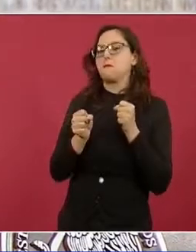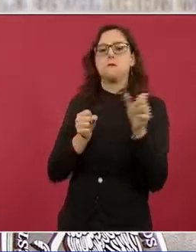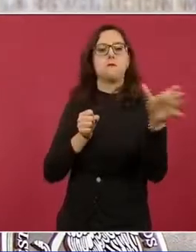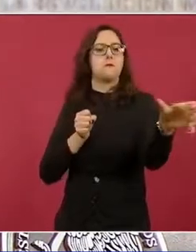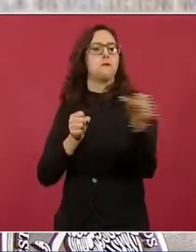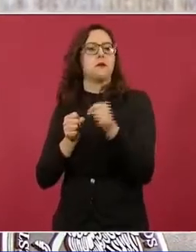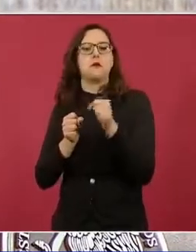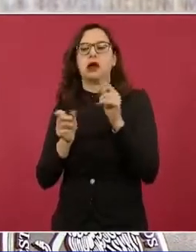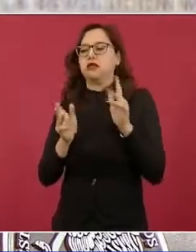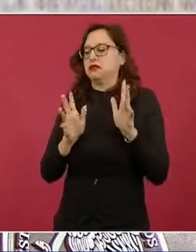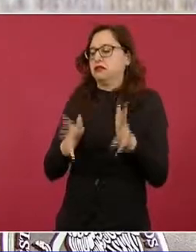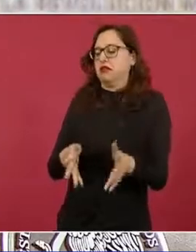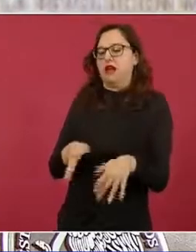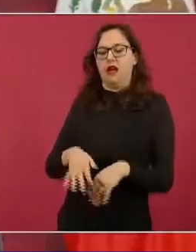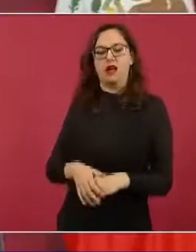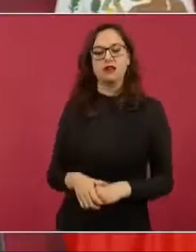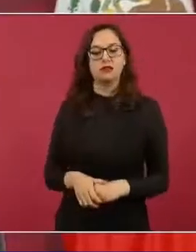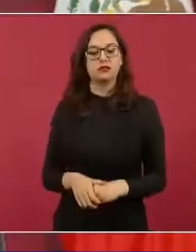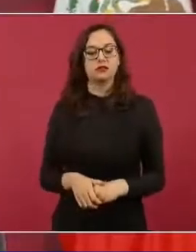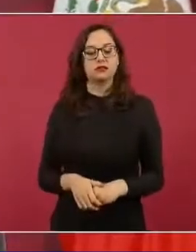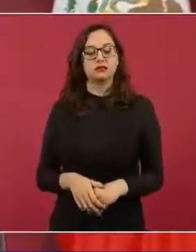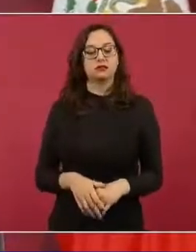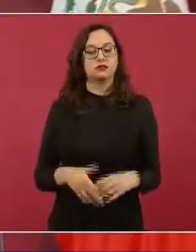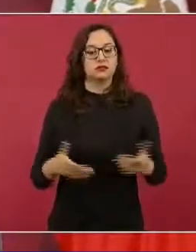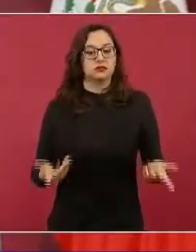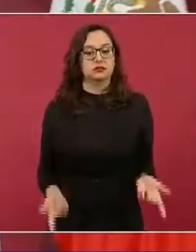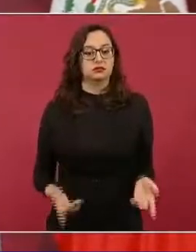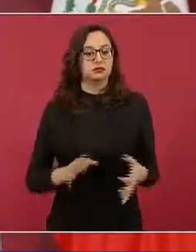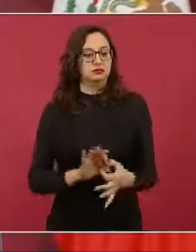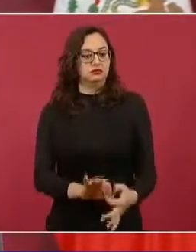ser nuestro pelele,